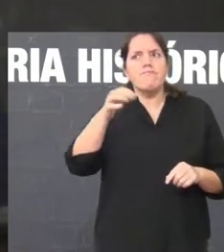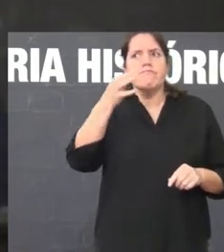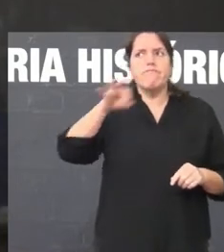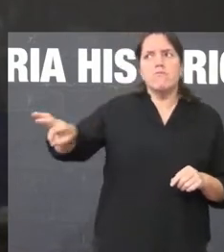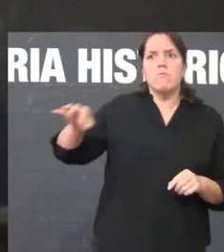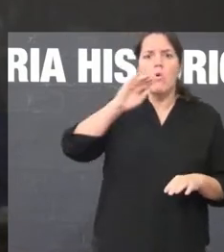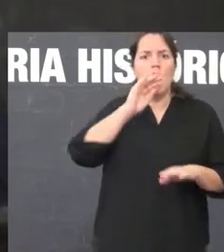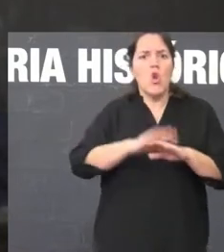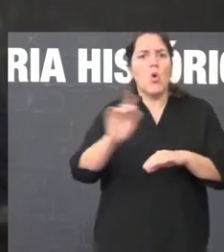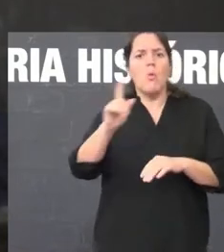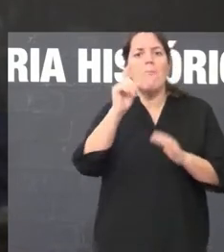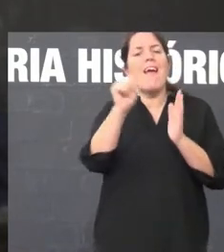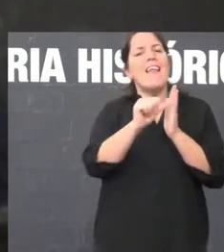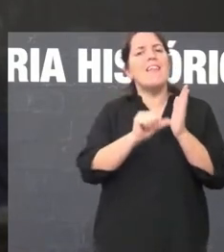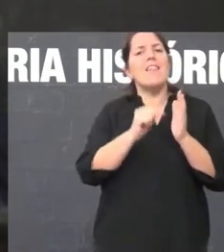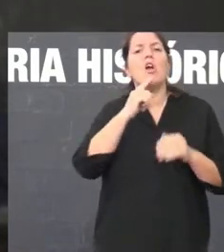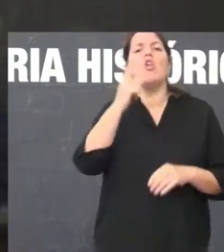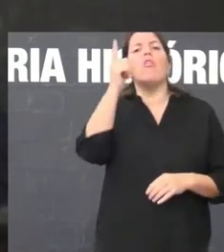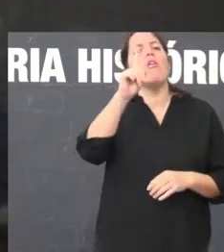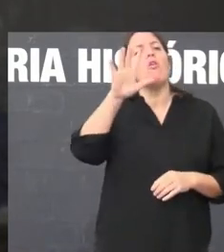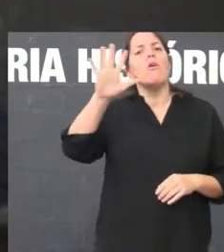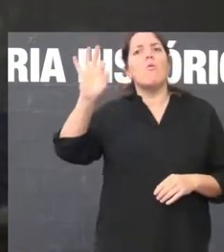el artículo 150.2,